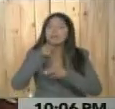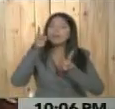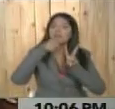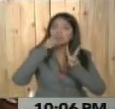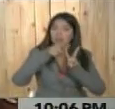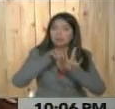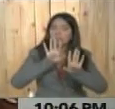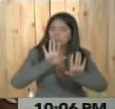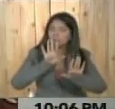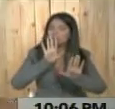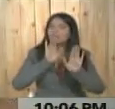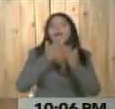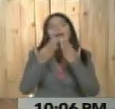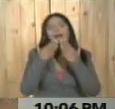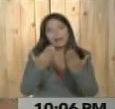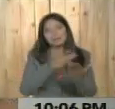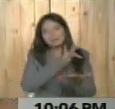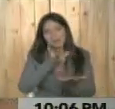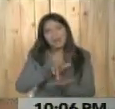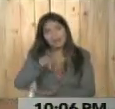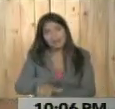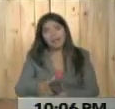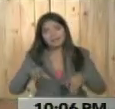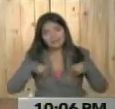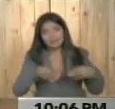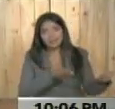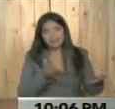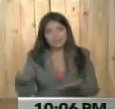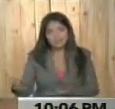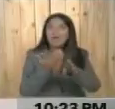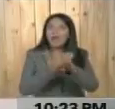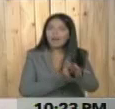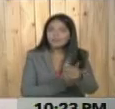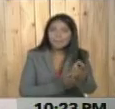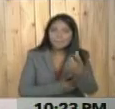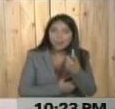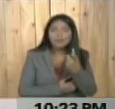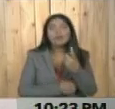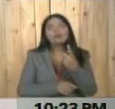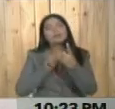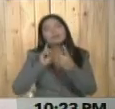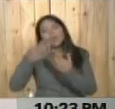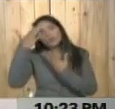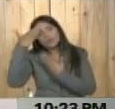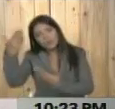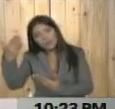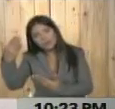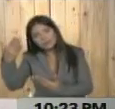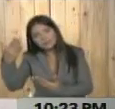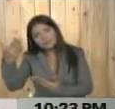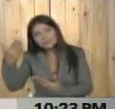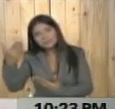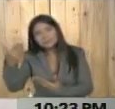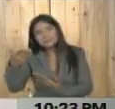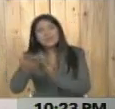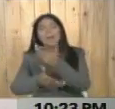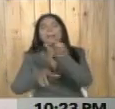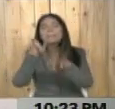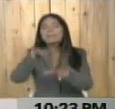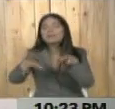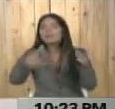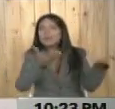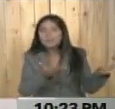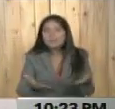Ya vamos a hablar. Gracias por estar aquí y aceptar nuestra invitación. Gracias. Vamos a saludar a estos invitados